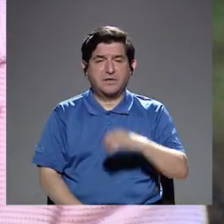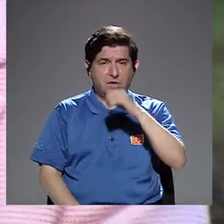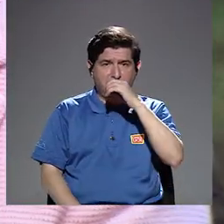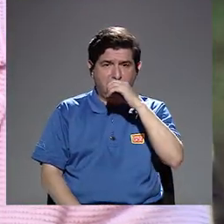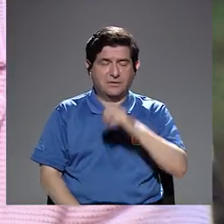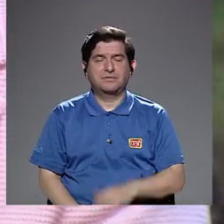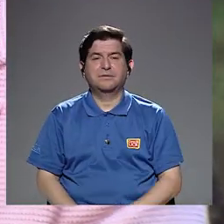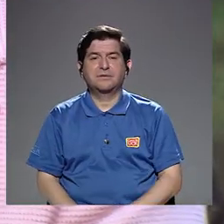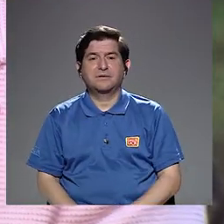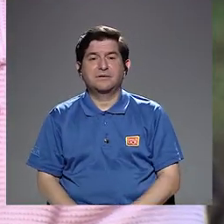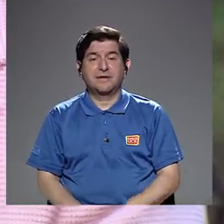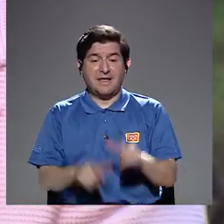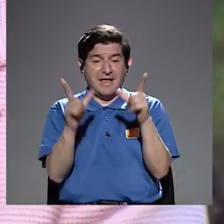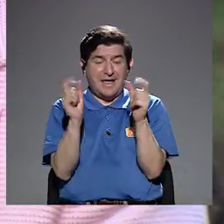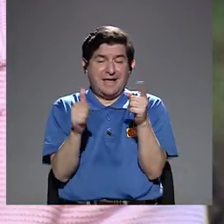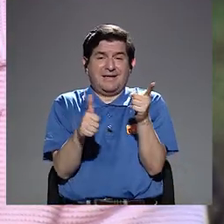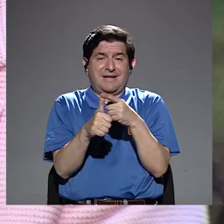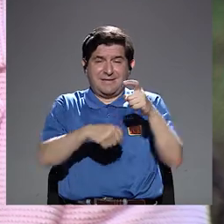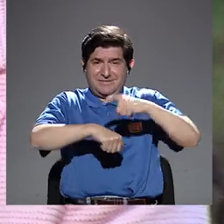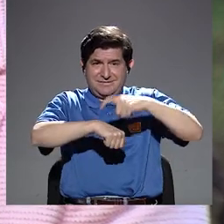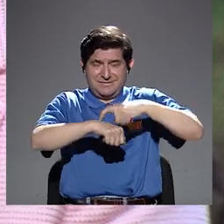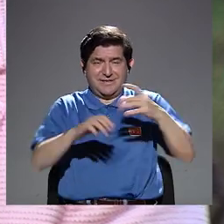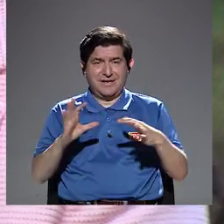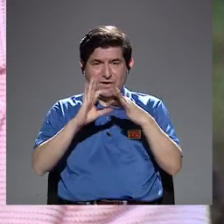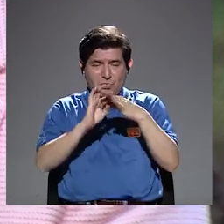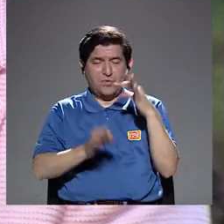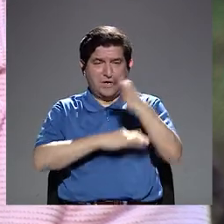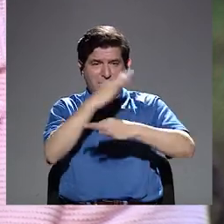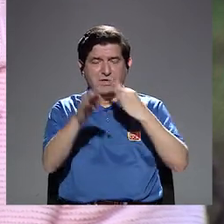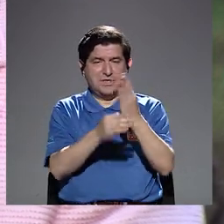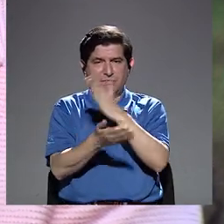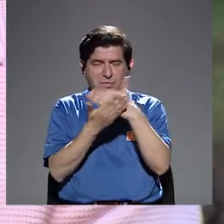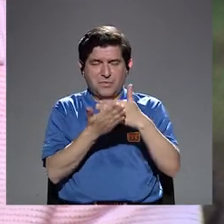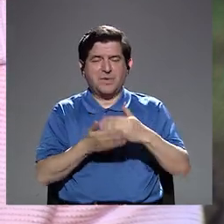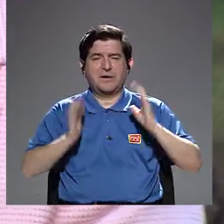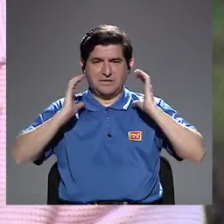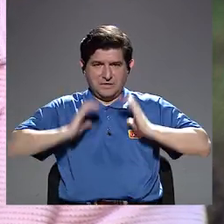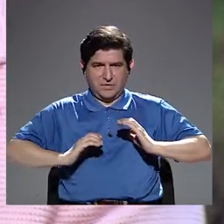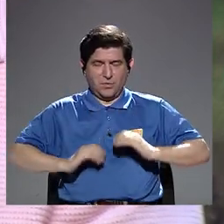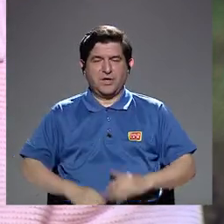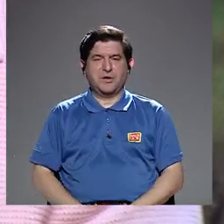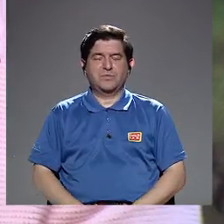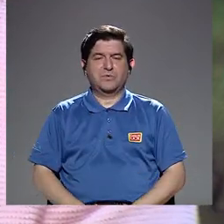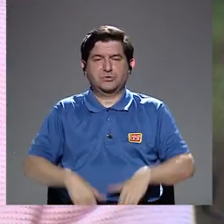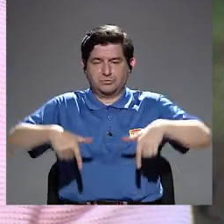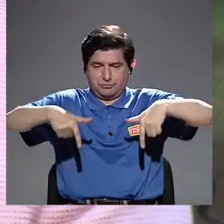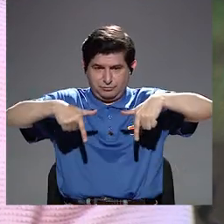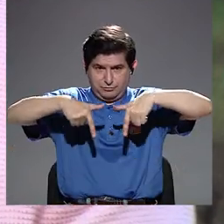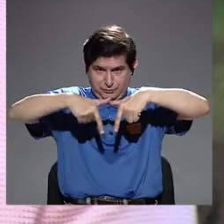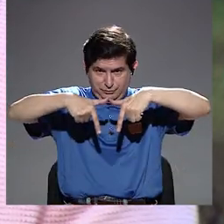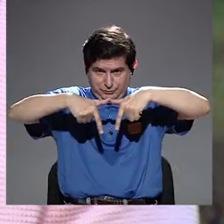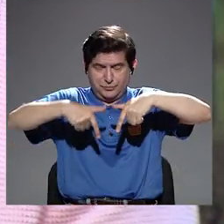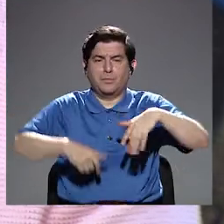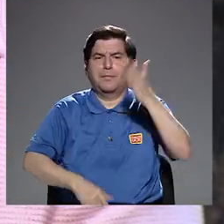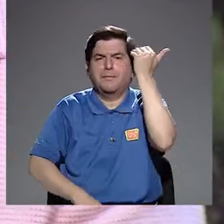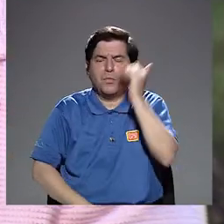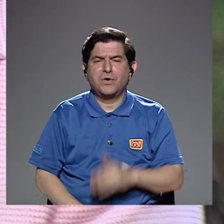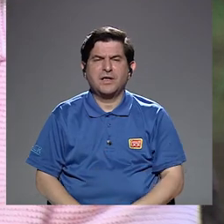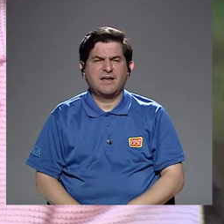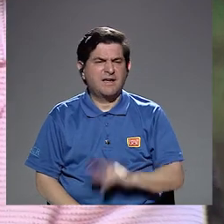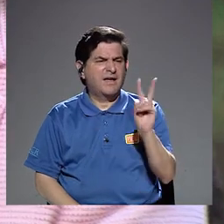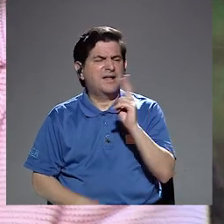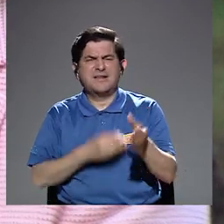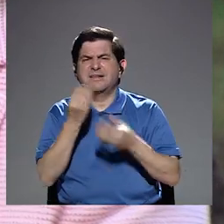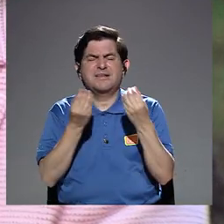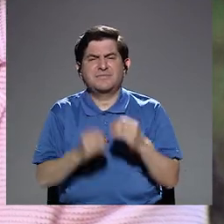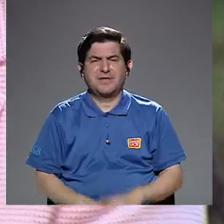Entonces usualmente patología del cáncer en primera instancia se asocia a este tipo de órganos, por ejemplo cáncer a nivel cervical. ¿Por qué?